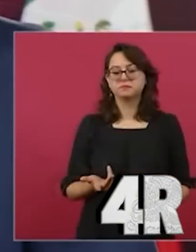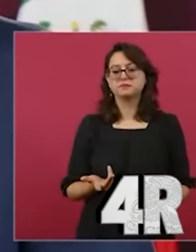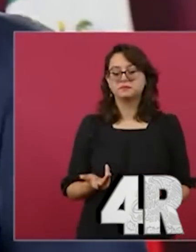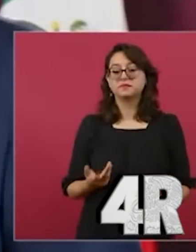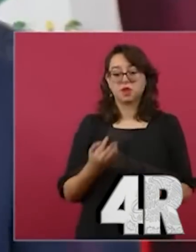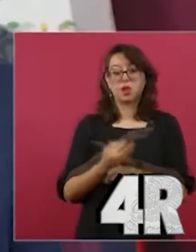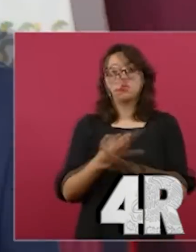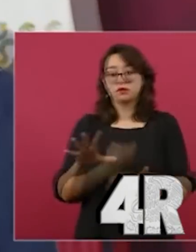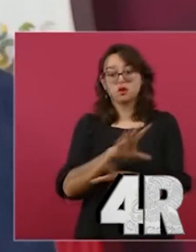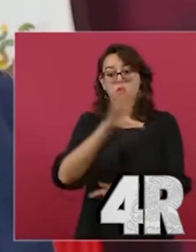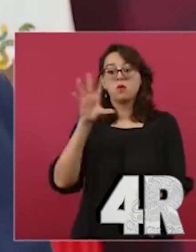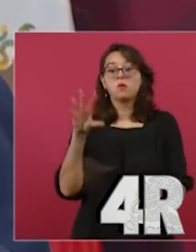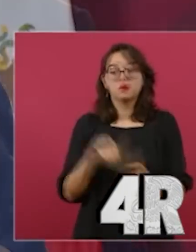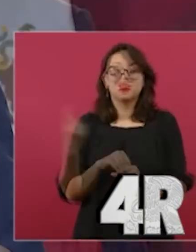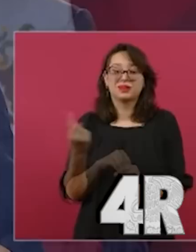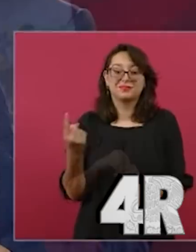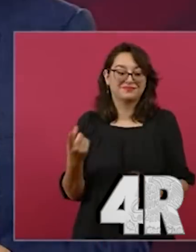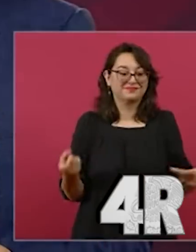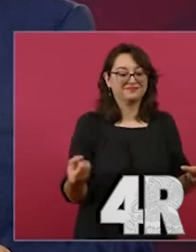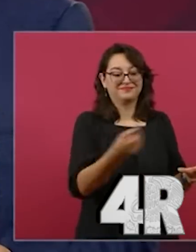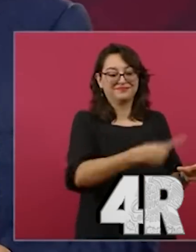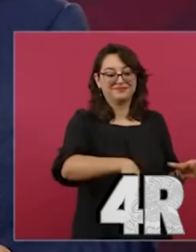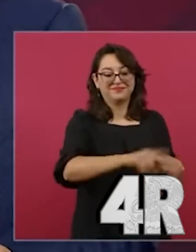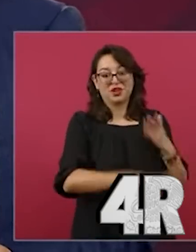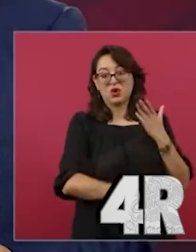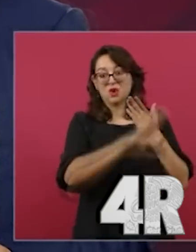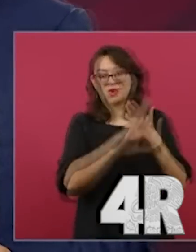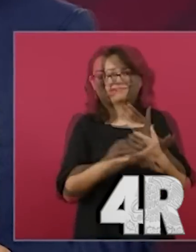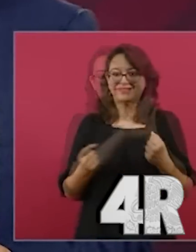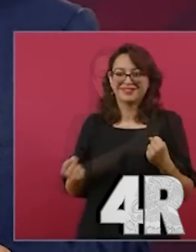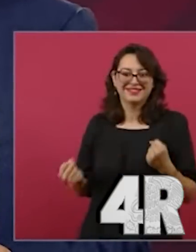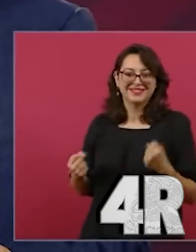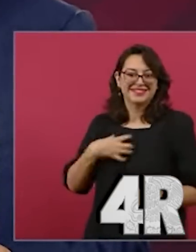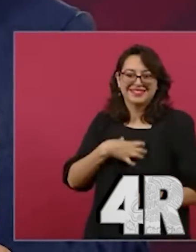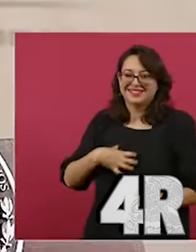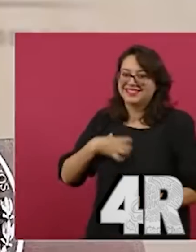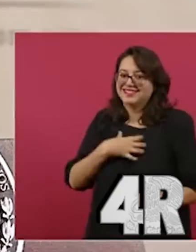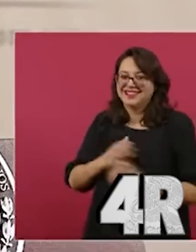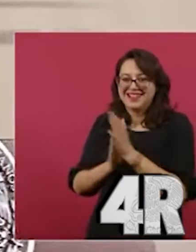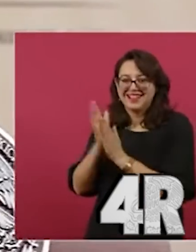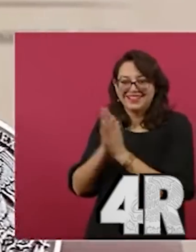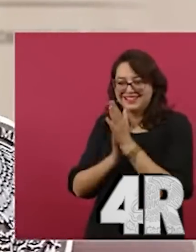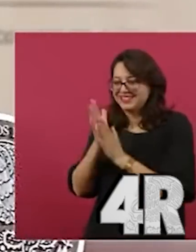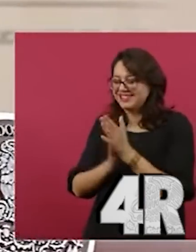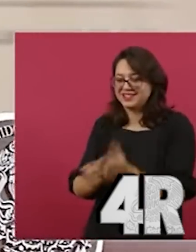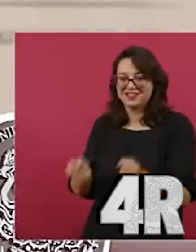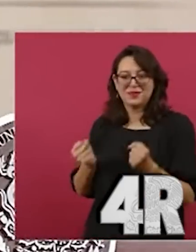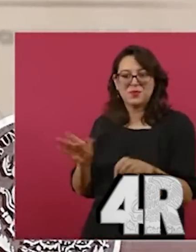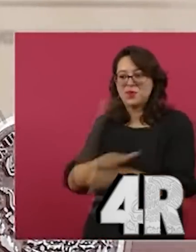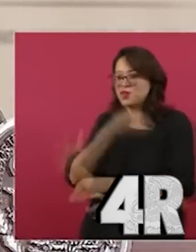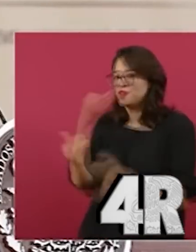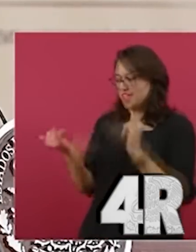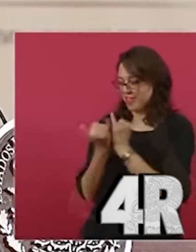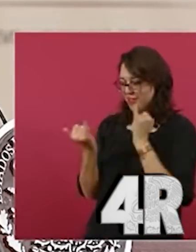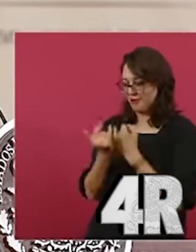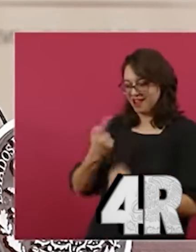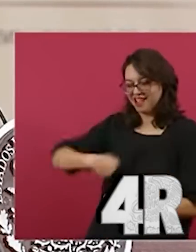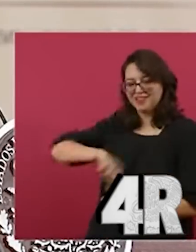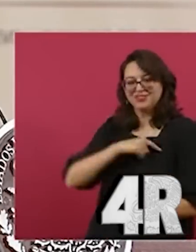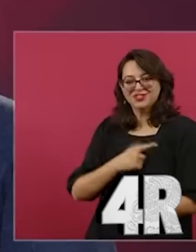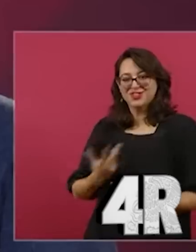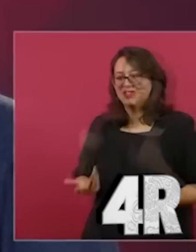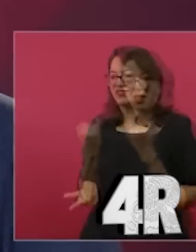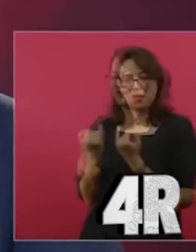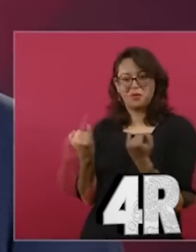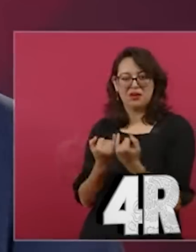ya este vuelan o se trata de estos asuntos porque cree el león que todos somos peludos o